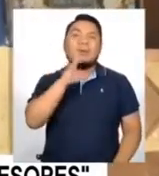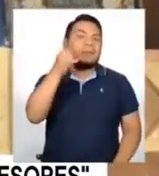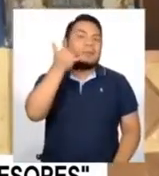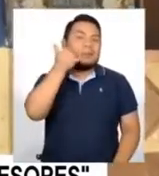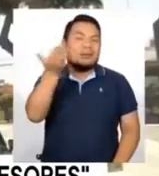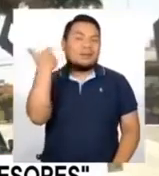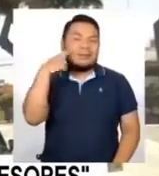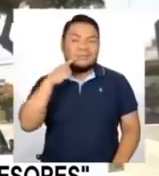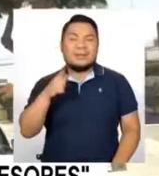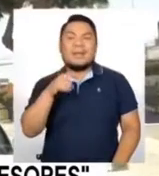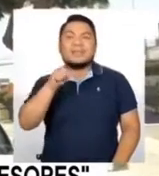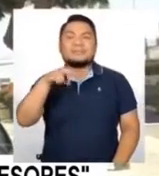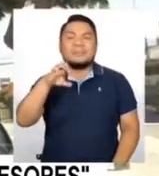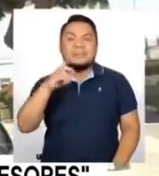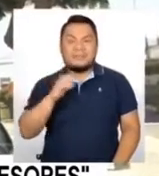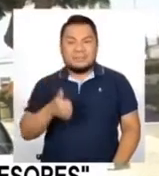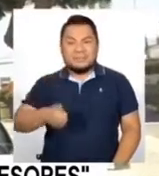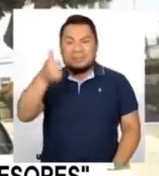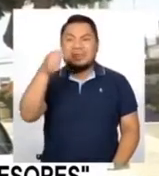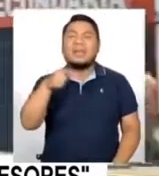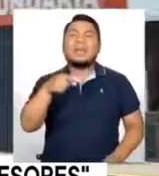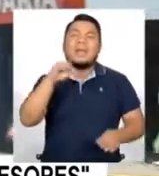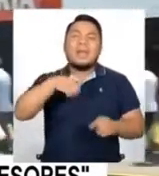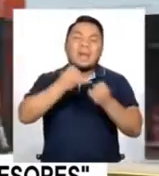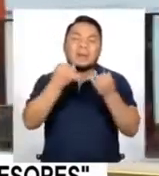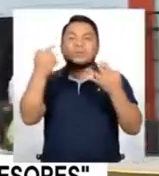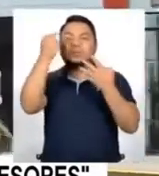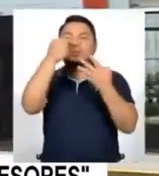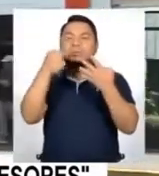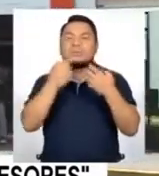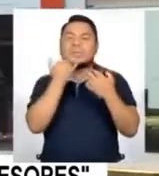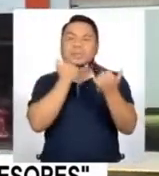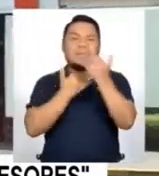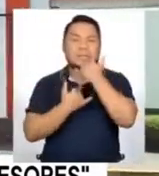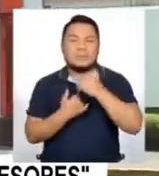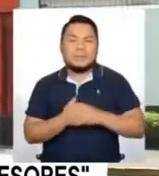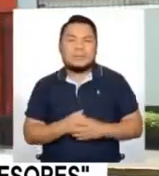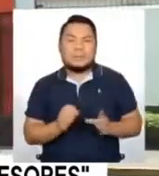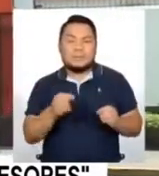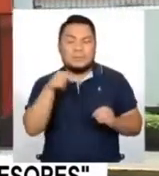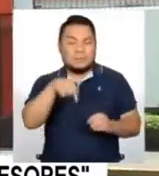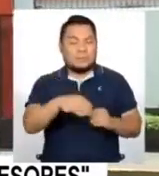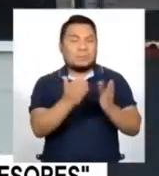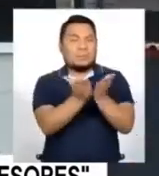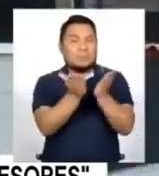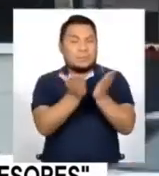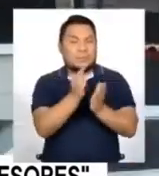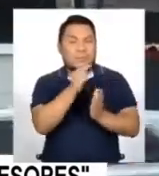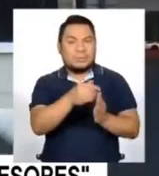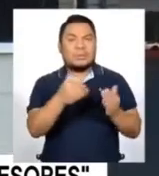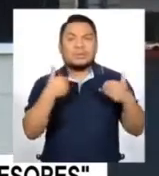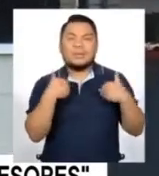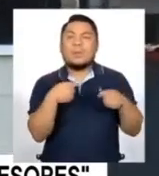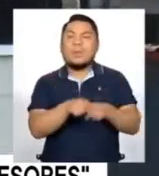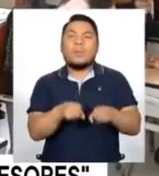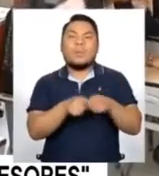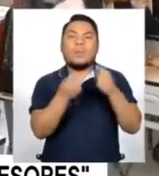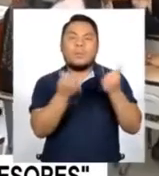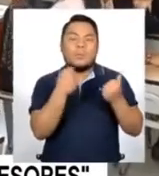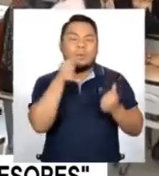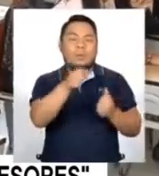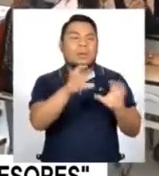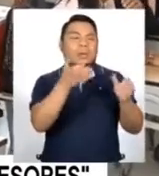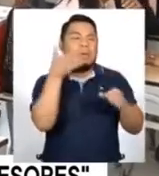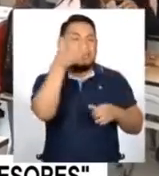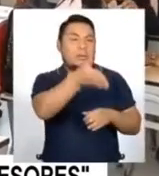da resultados equivocados y se usan datos equivocados. Se ha afirmado que como los colegios privados gastan menos, se debe cobrar menos. Y esto es un